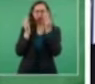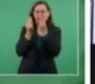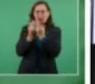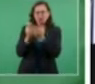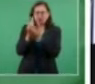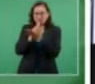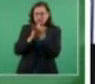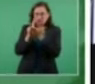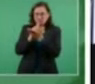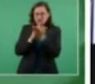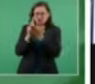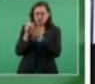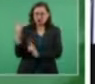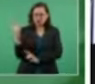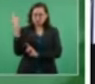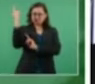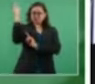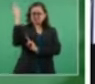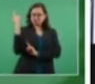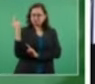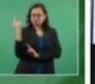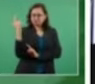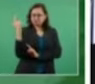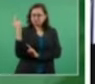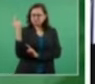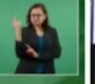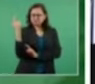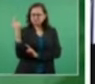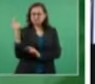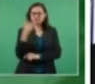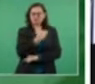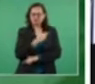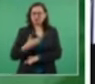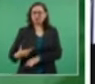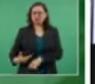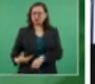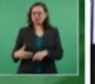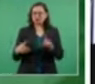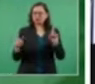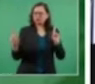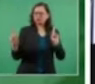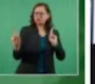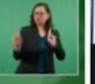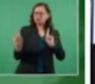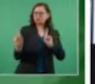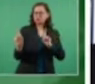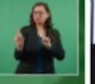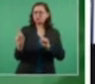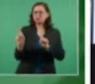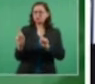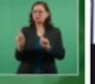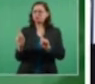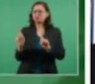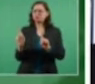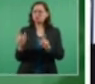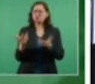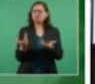entre ellas el documento titulado El valor de la verdad, señala que en estas ruedas de prensa